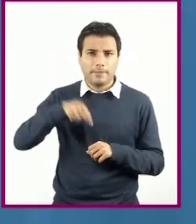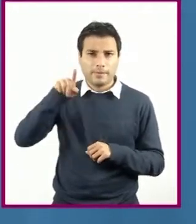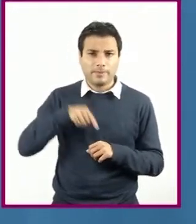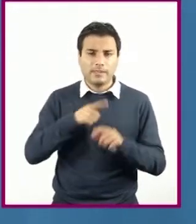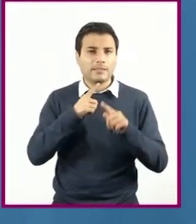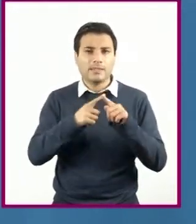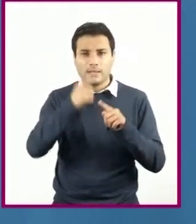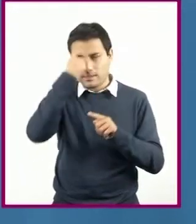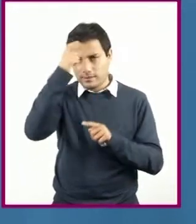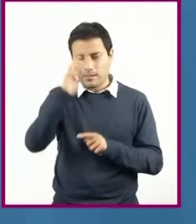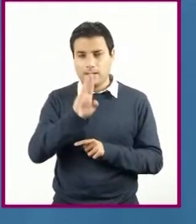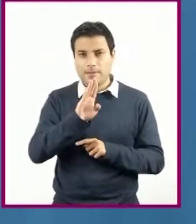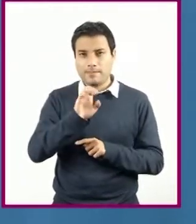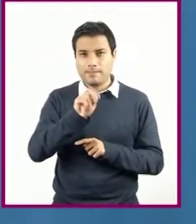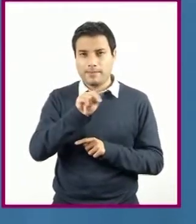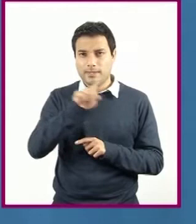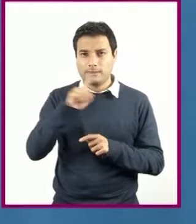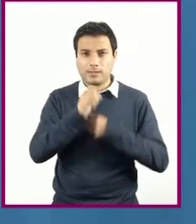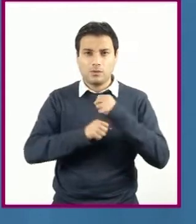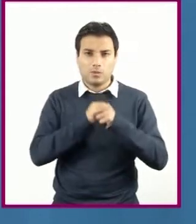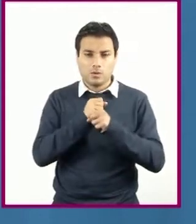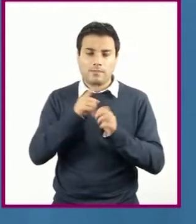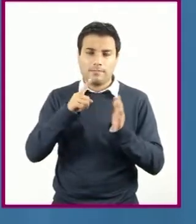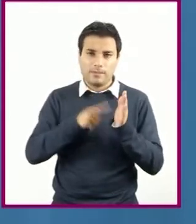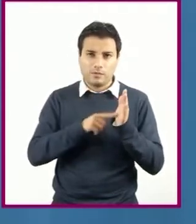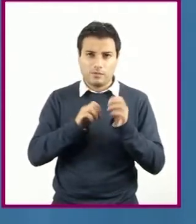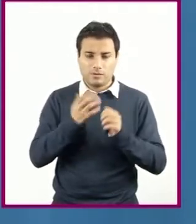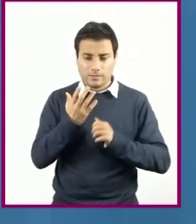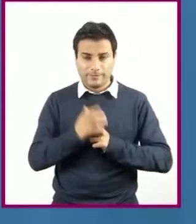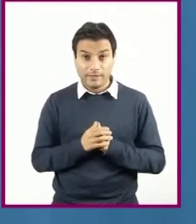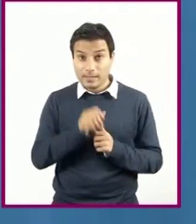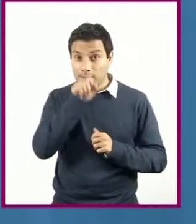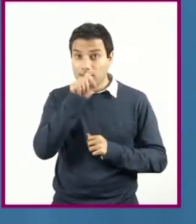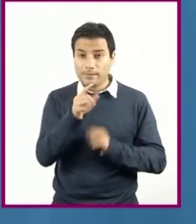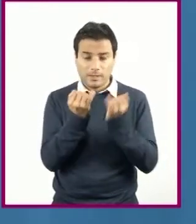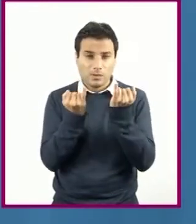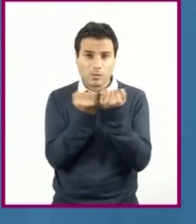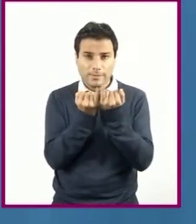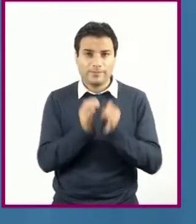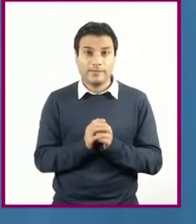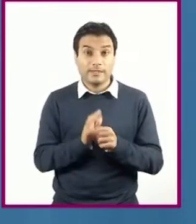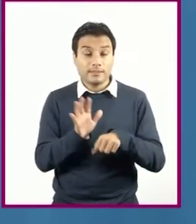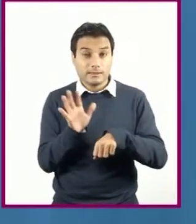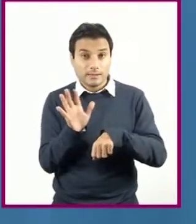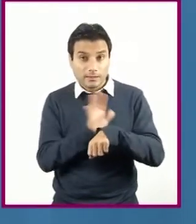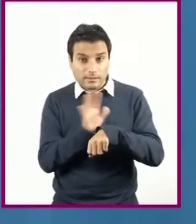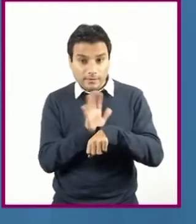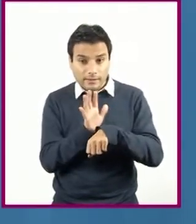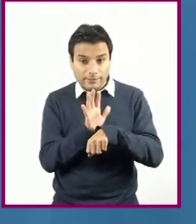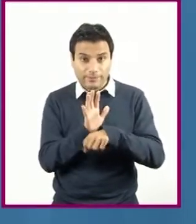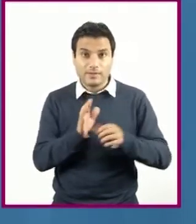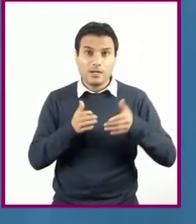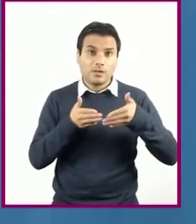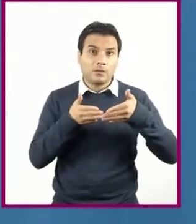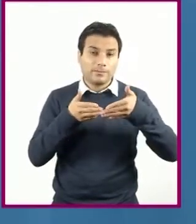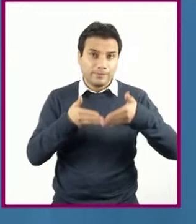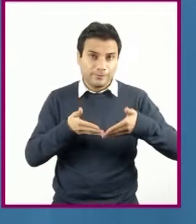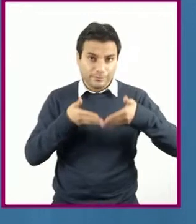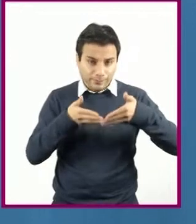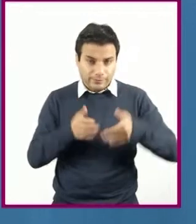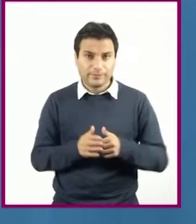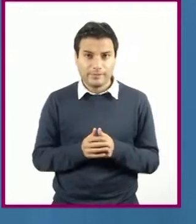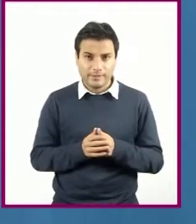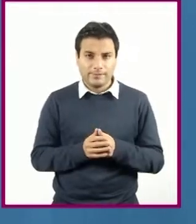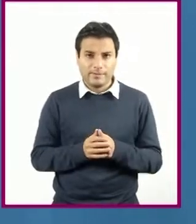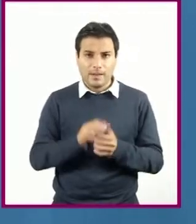década de 1880, sin mencionar la cinematografía, la aeronáutica y la radiotelegrafía